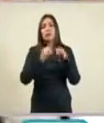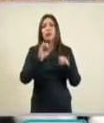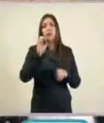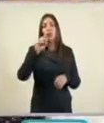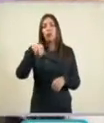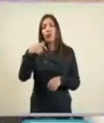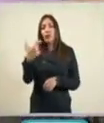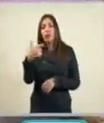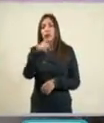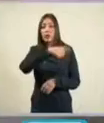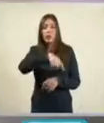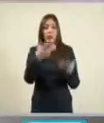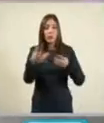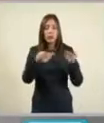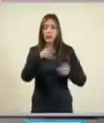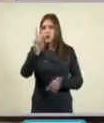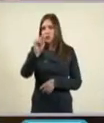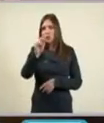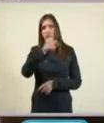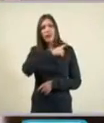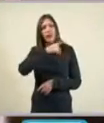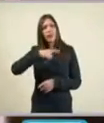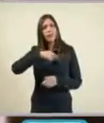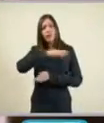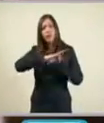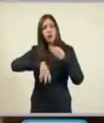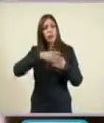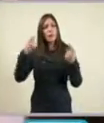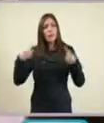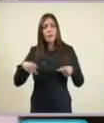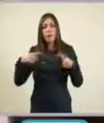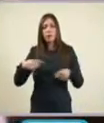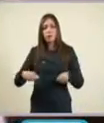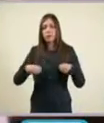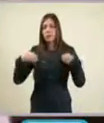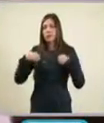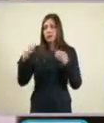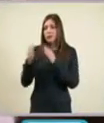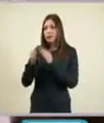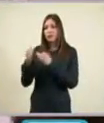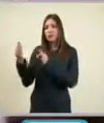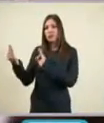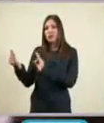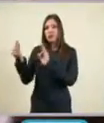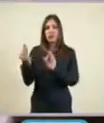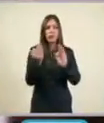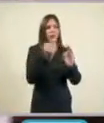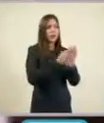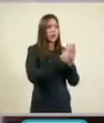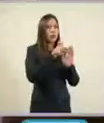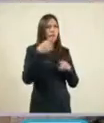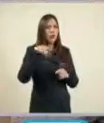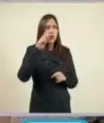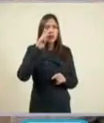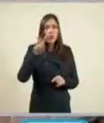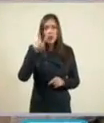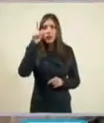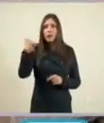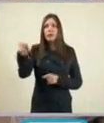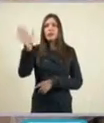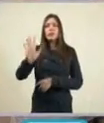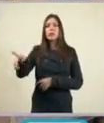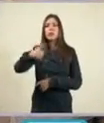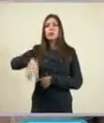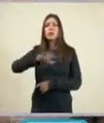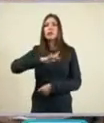involucramos como sociedad, desde nuestros pequeños entornos, ¿no? Siempre tiene que haber alguien más inteligente que vea venir un problema y se adelante, se Oye,